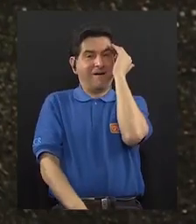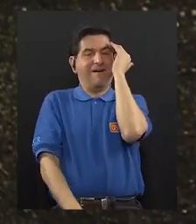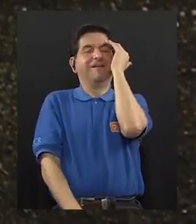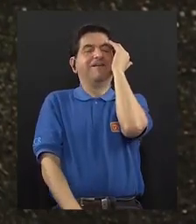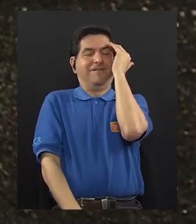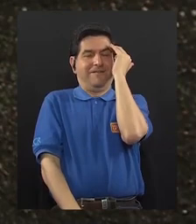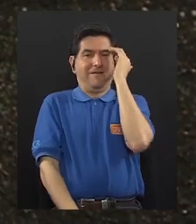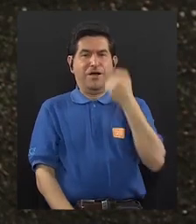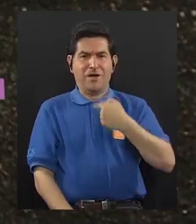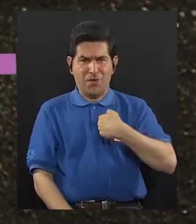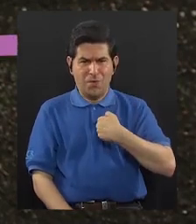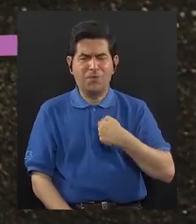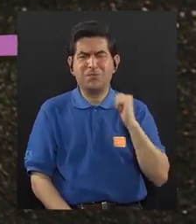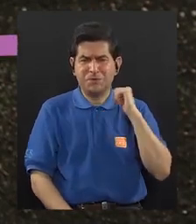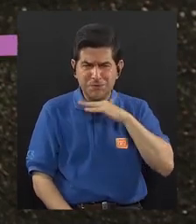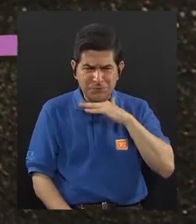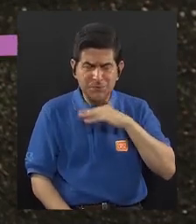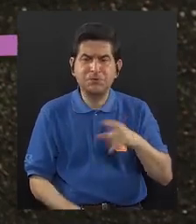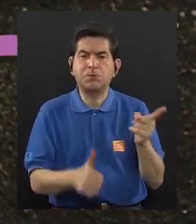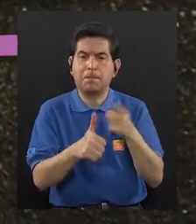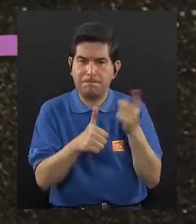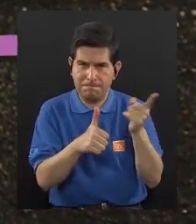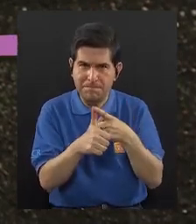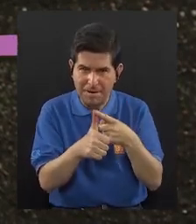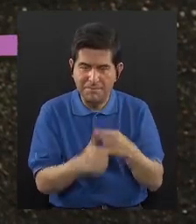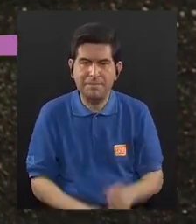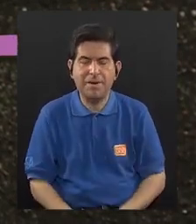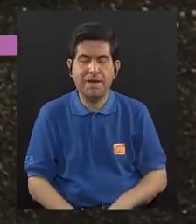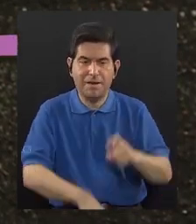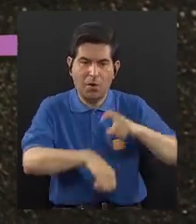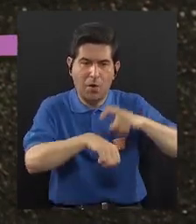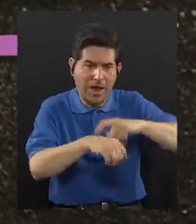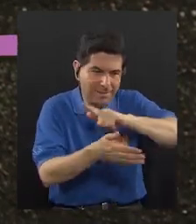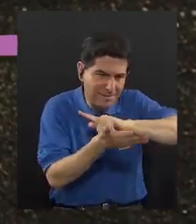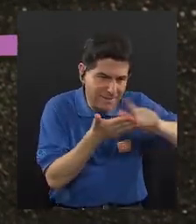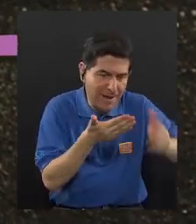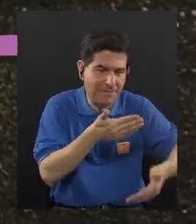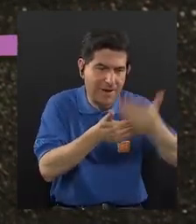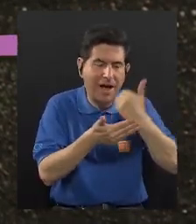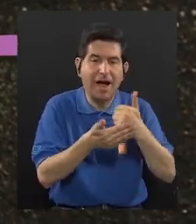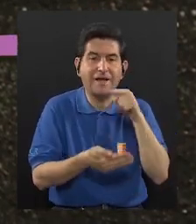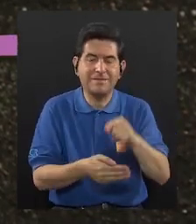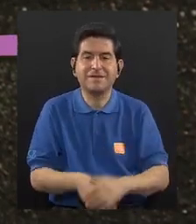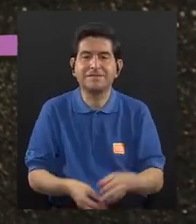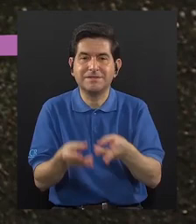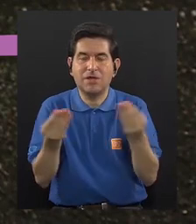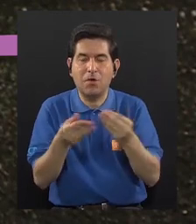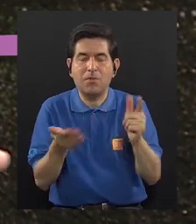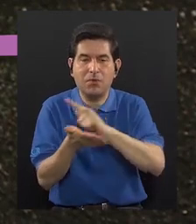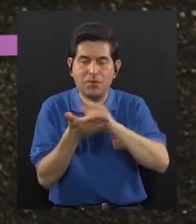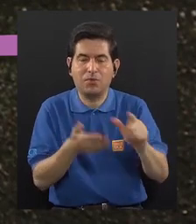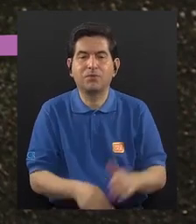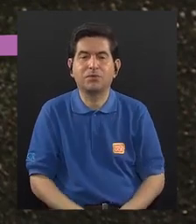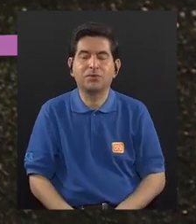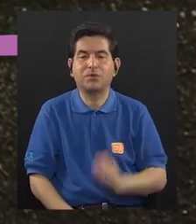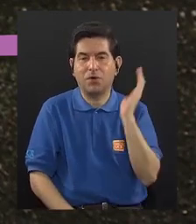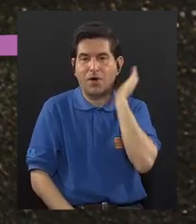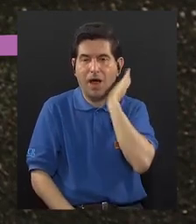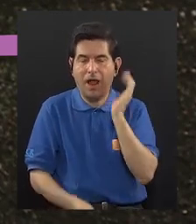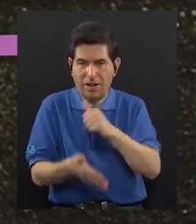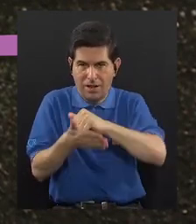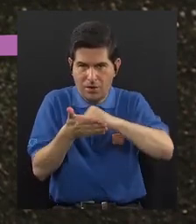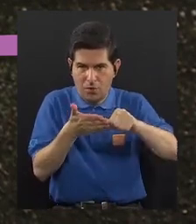conciencia de que si uno está sucio tiene que primero pasar por fases de lavado antes de usar un desinfectante de éstos o sea un alcohol en gel